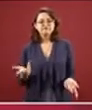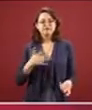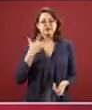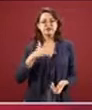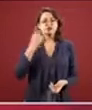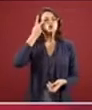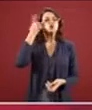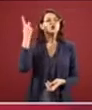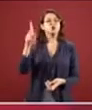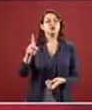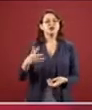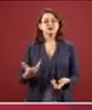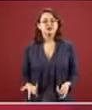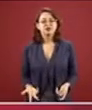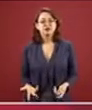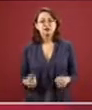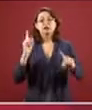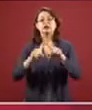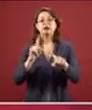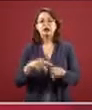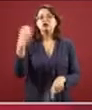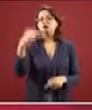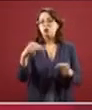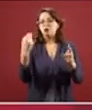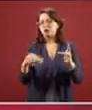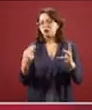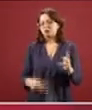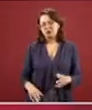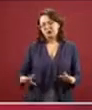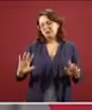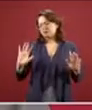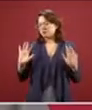No me pidan a mí que yo les dé nombres, porque